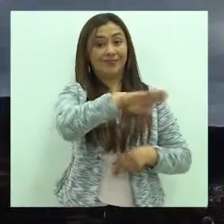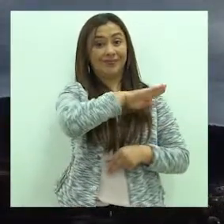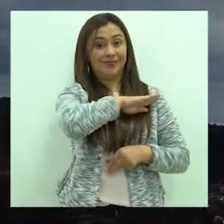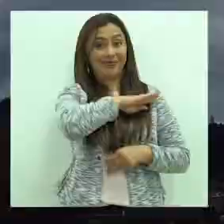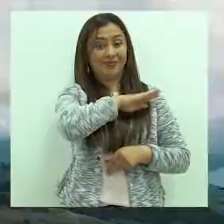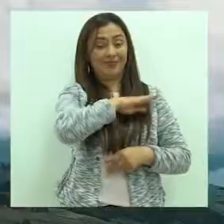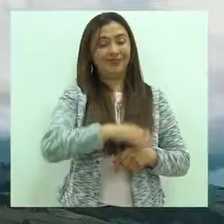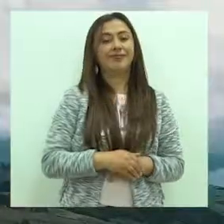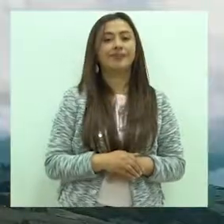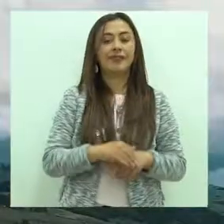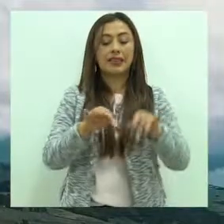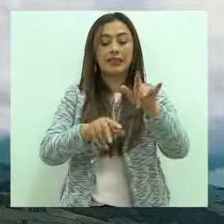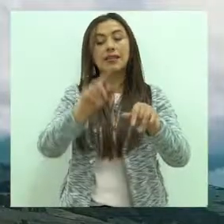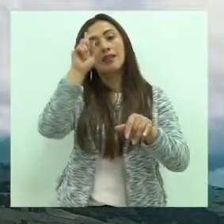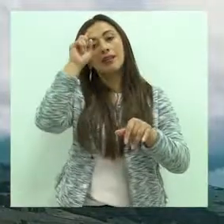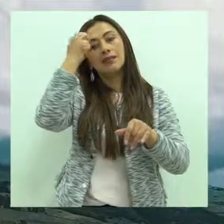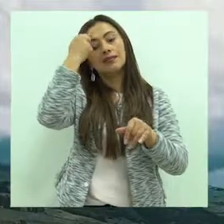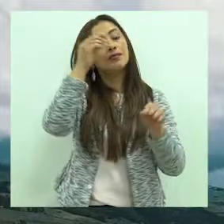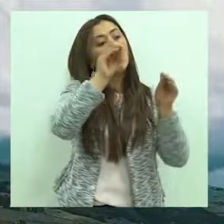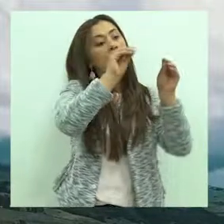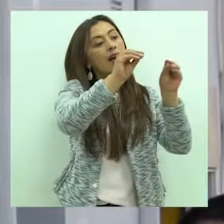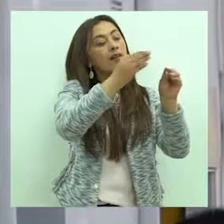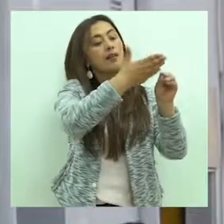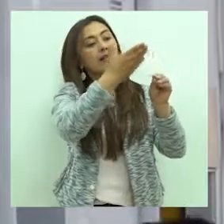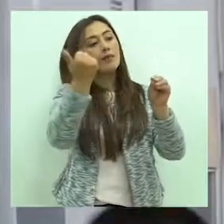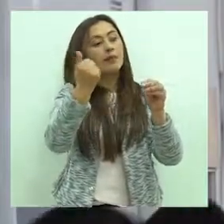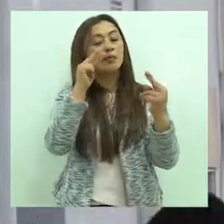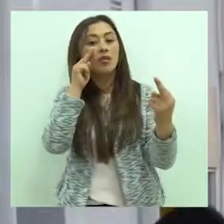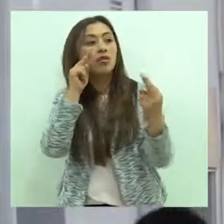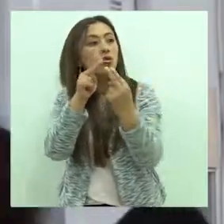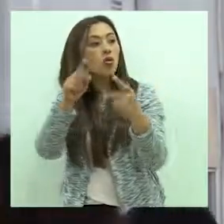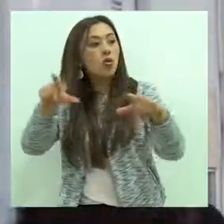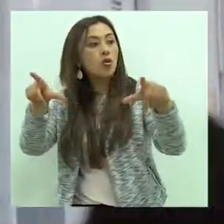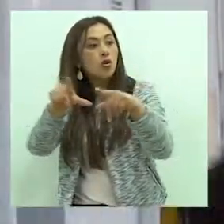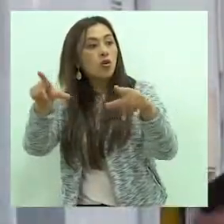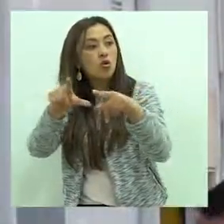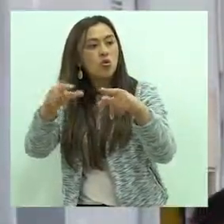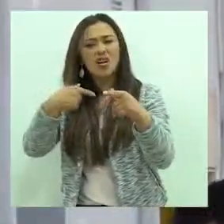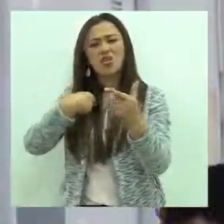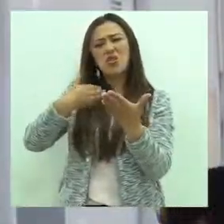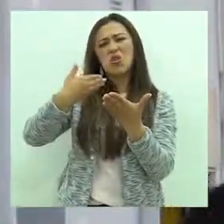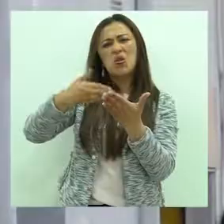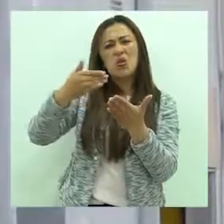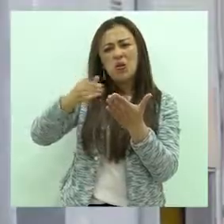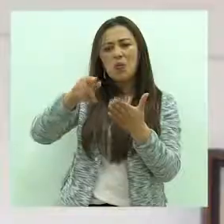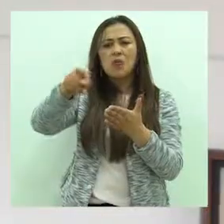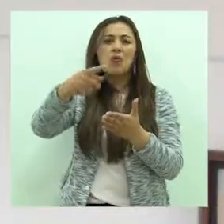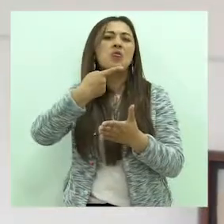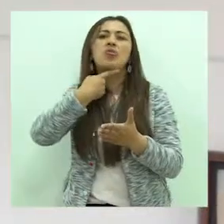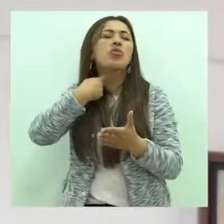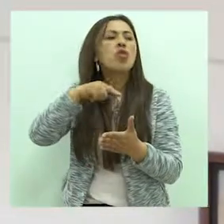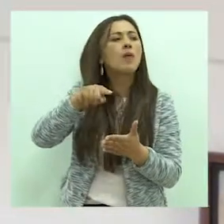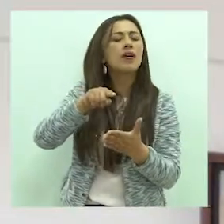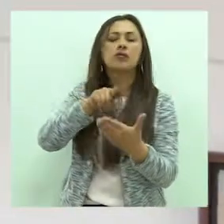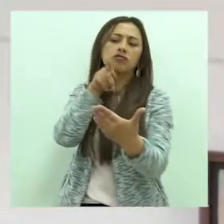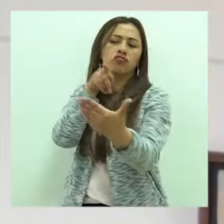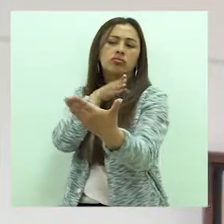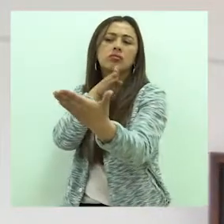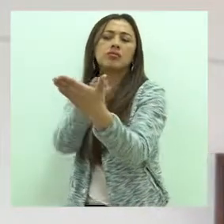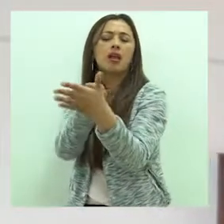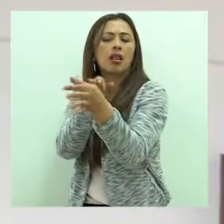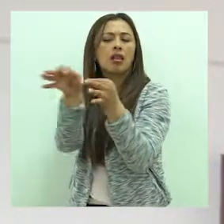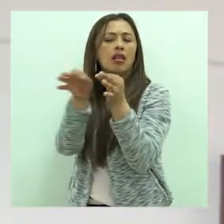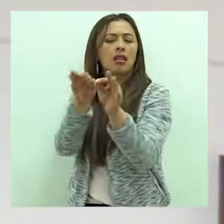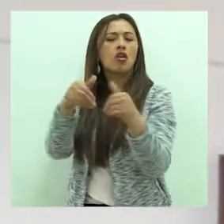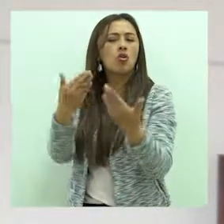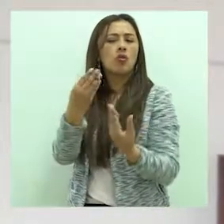Secretaría de Gobierno, invita a los ciudadanos a recibir orientación gratuita sobre sus derechos en la nueva Casa del Consumidor. Esta Casa del Consumidor tiene